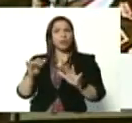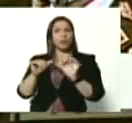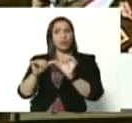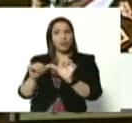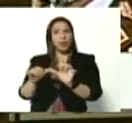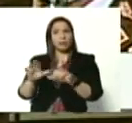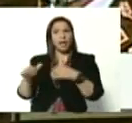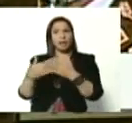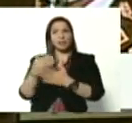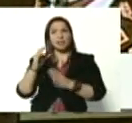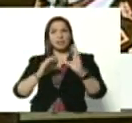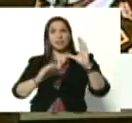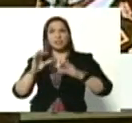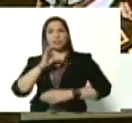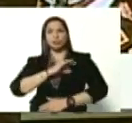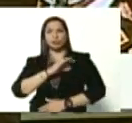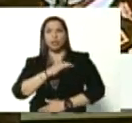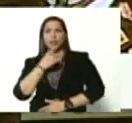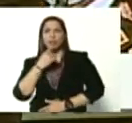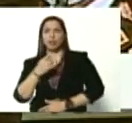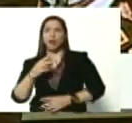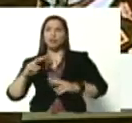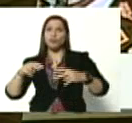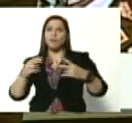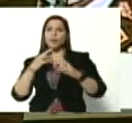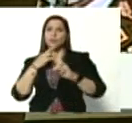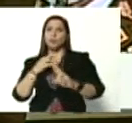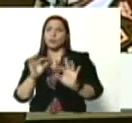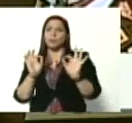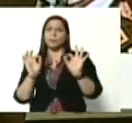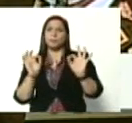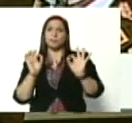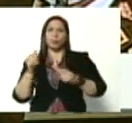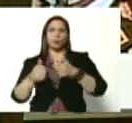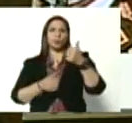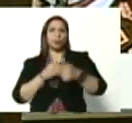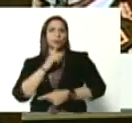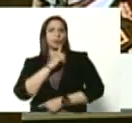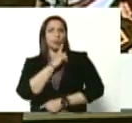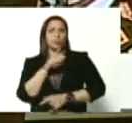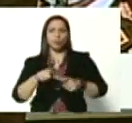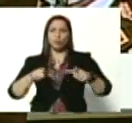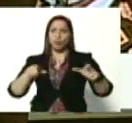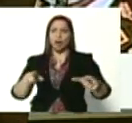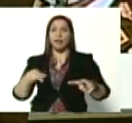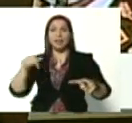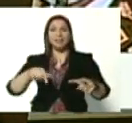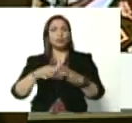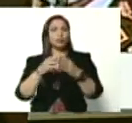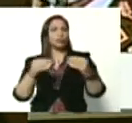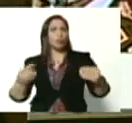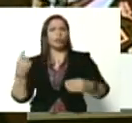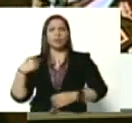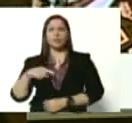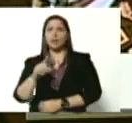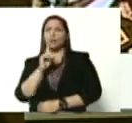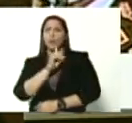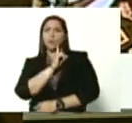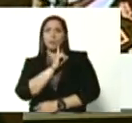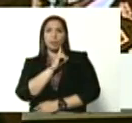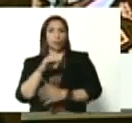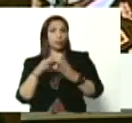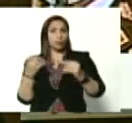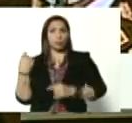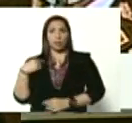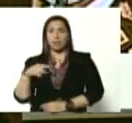arrojen nuevos resultados y en especial la toponimia el nombre de los lugares aquí todo tenía nombre todo